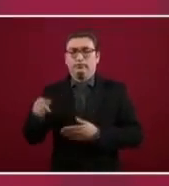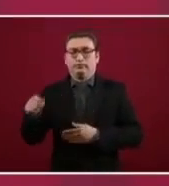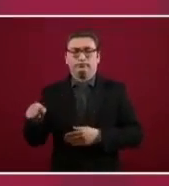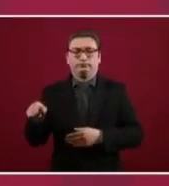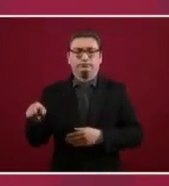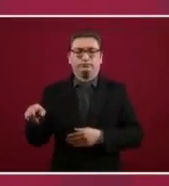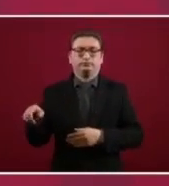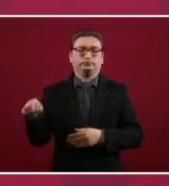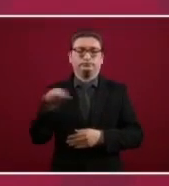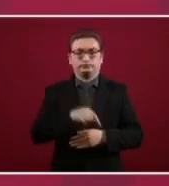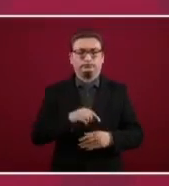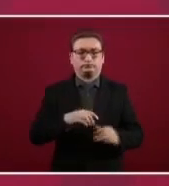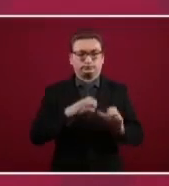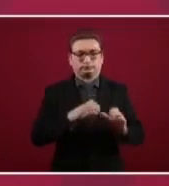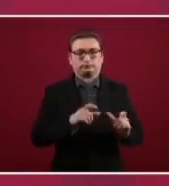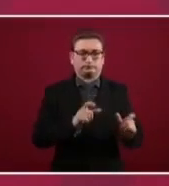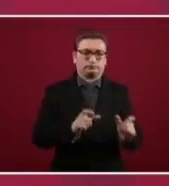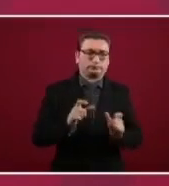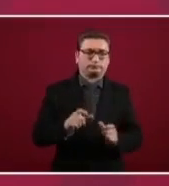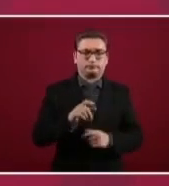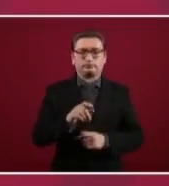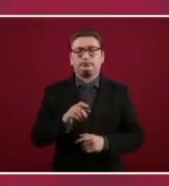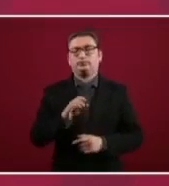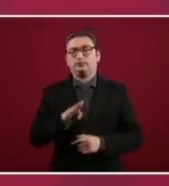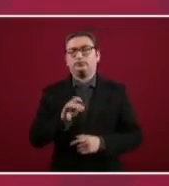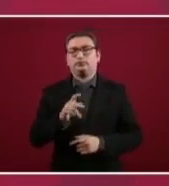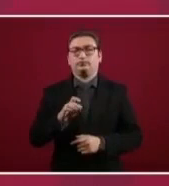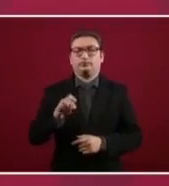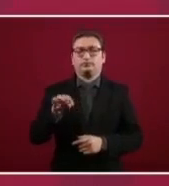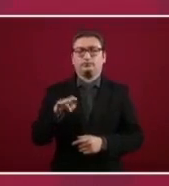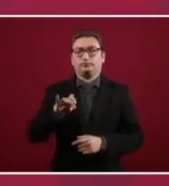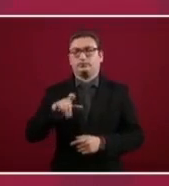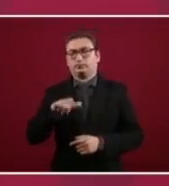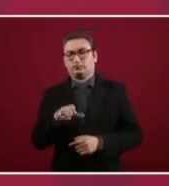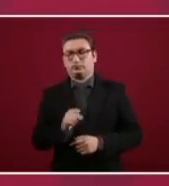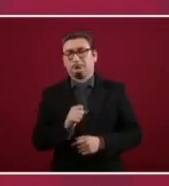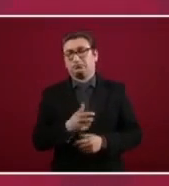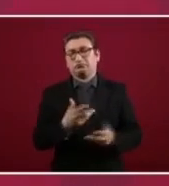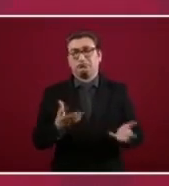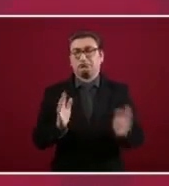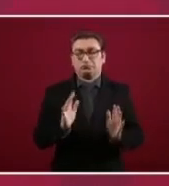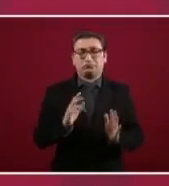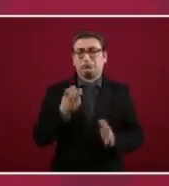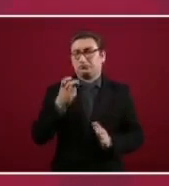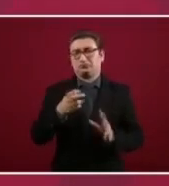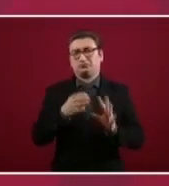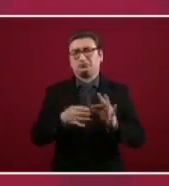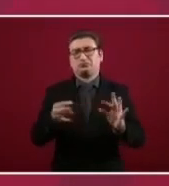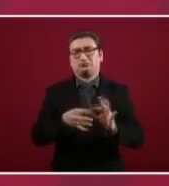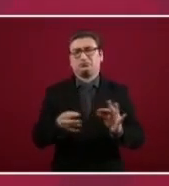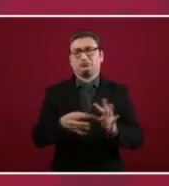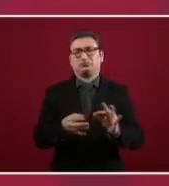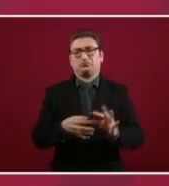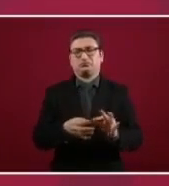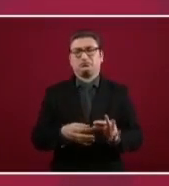o está encargado de la seguridad de evo morales pues esa es la explicación